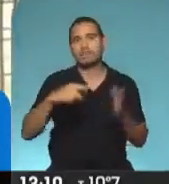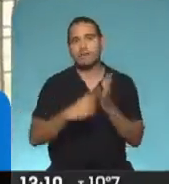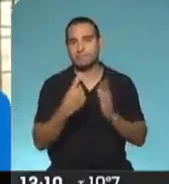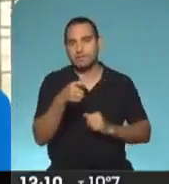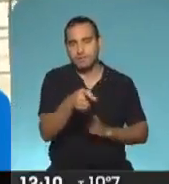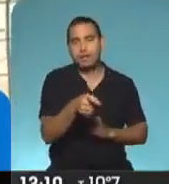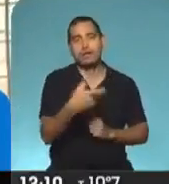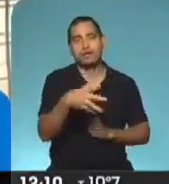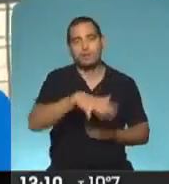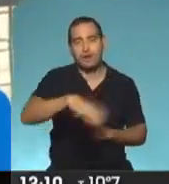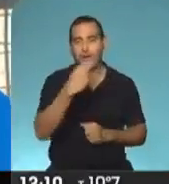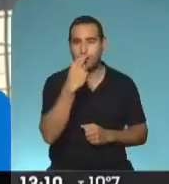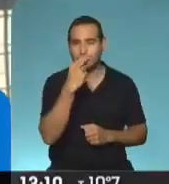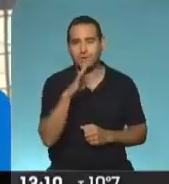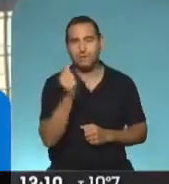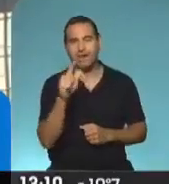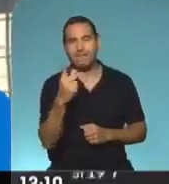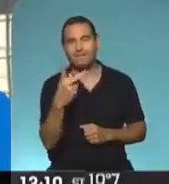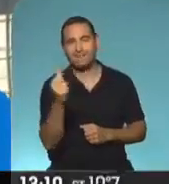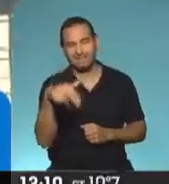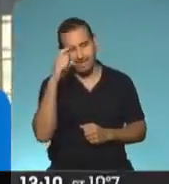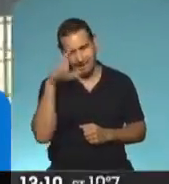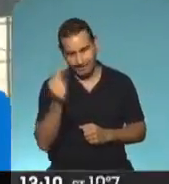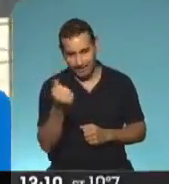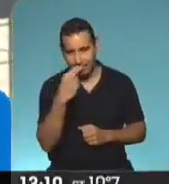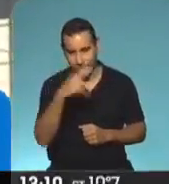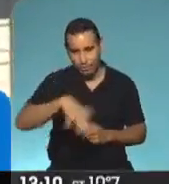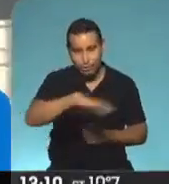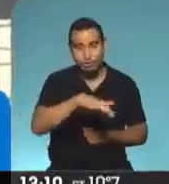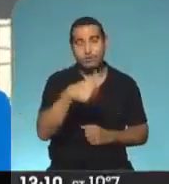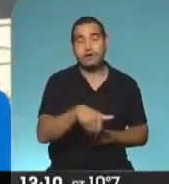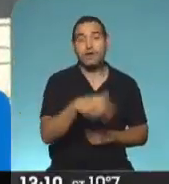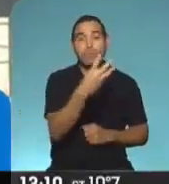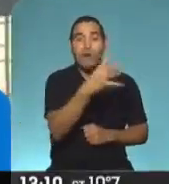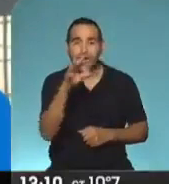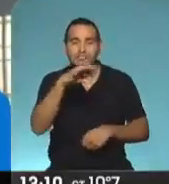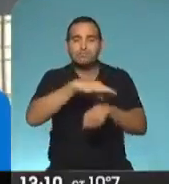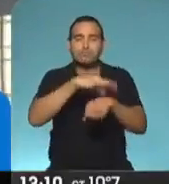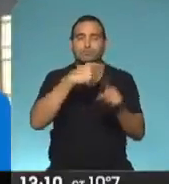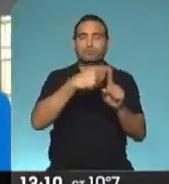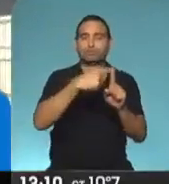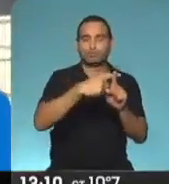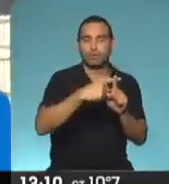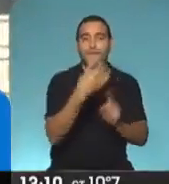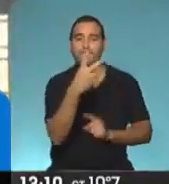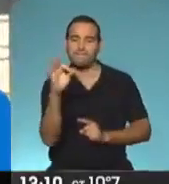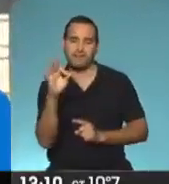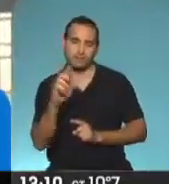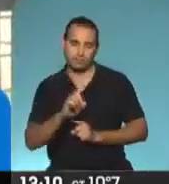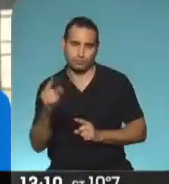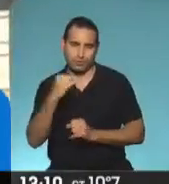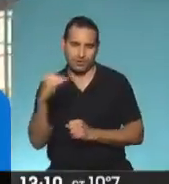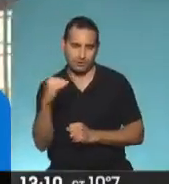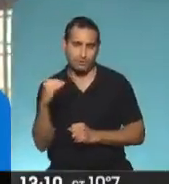en el barrio de Balvanera, porque de 123 testeos que se hicieron, 40 dieron positivos y 20 fueron